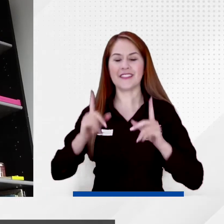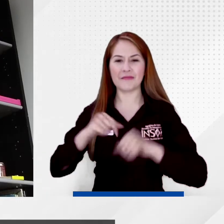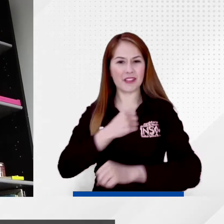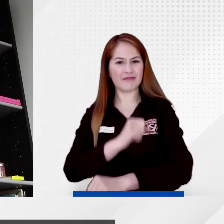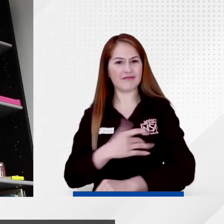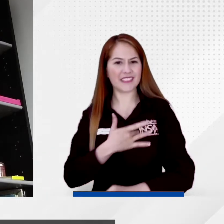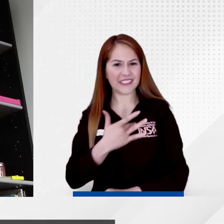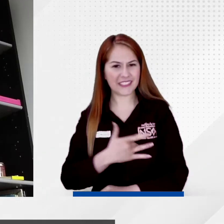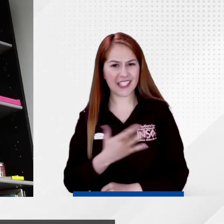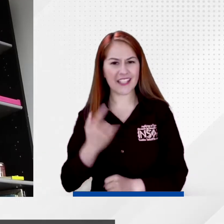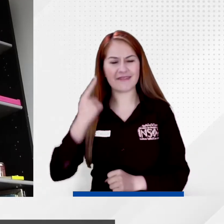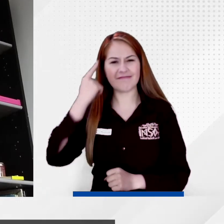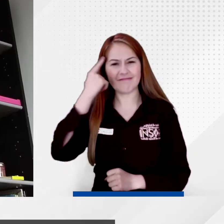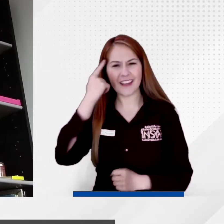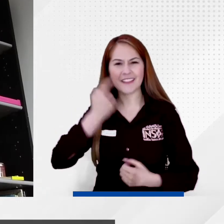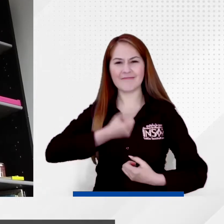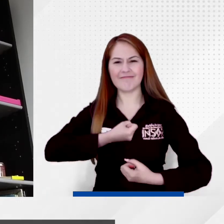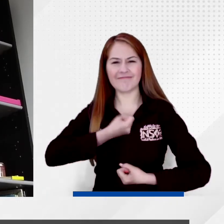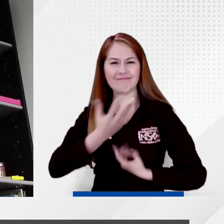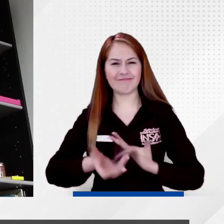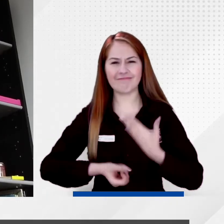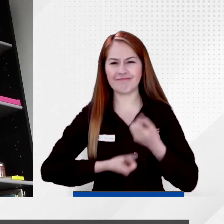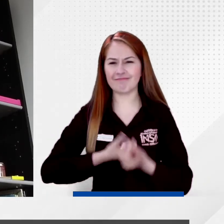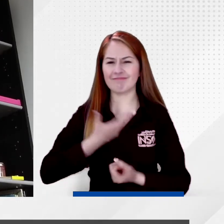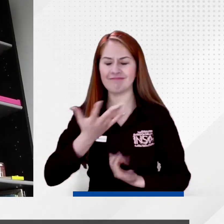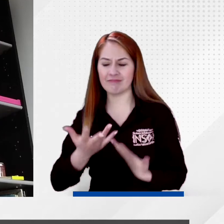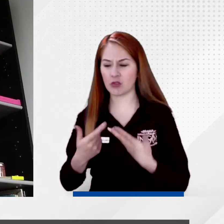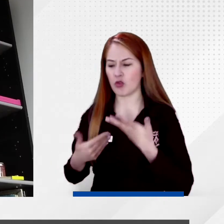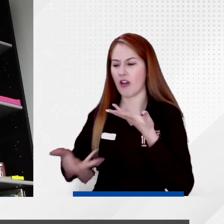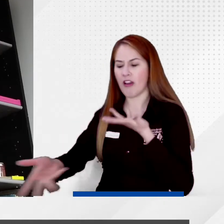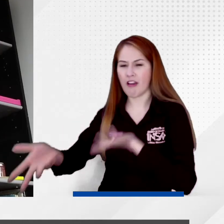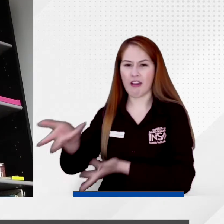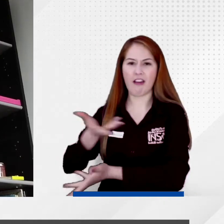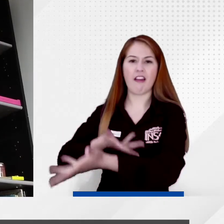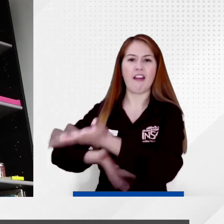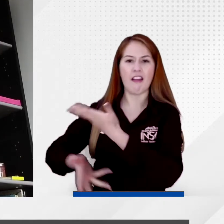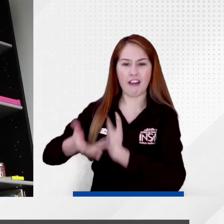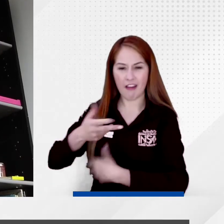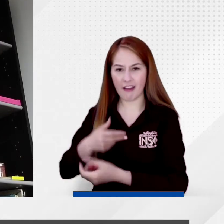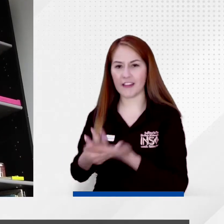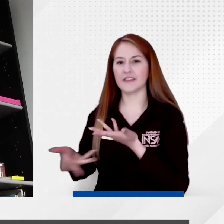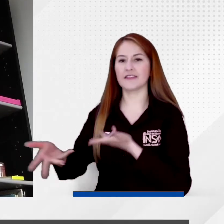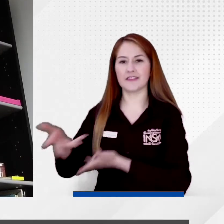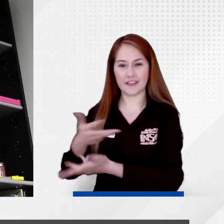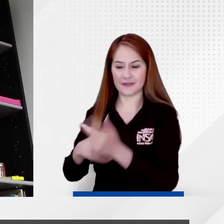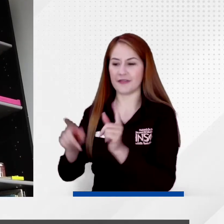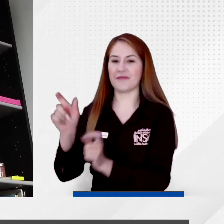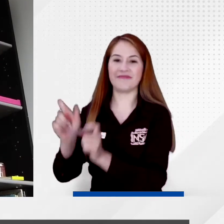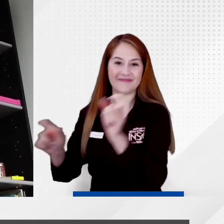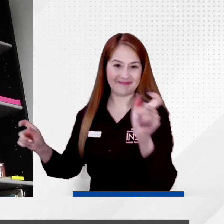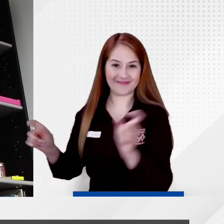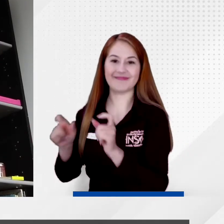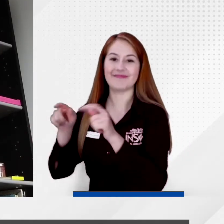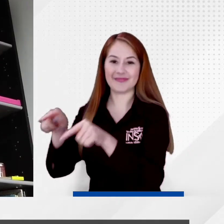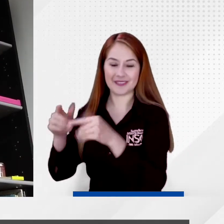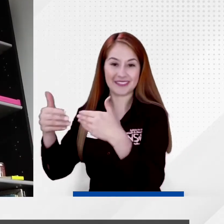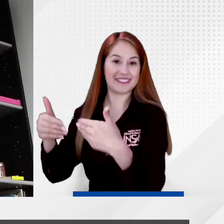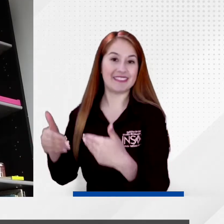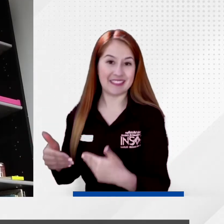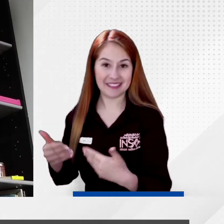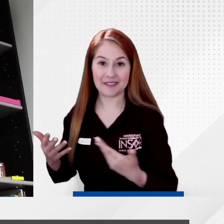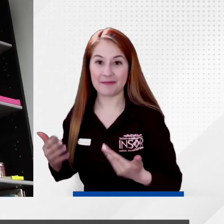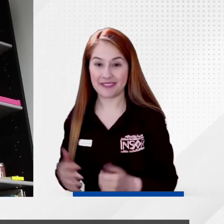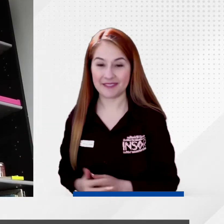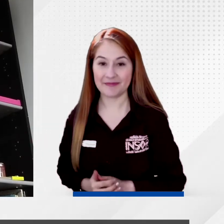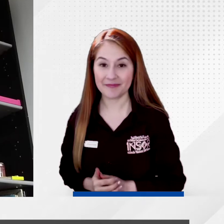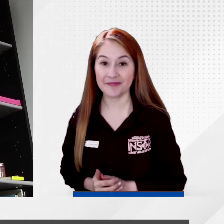De la expresión de emociones, ¿sí? Y creo que ese trabajo con esta población me